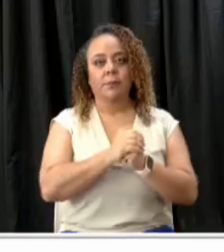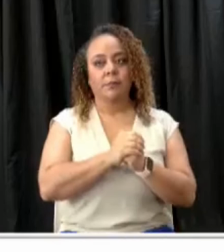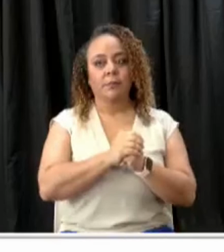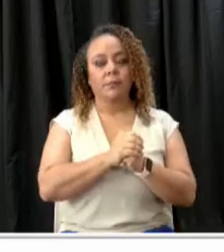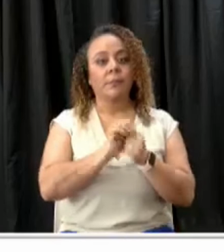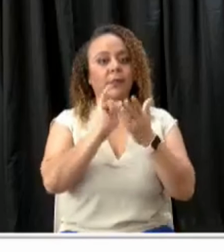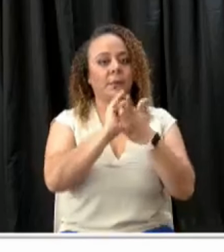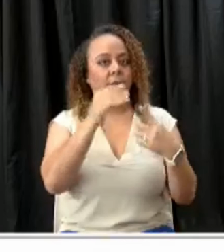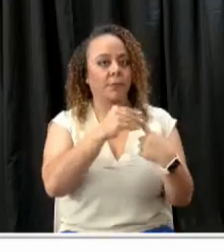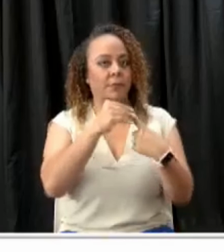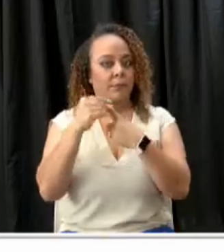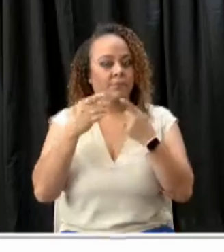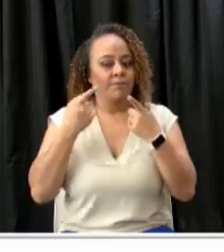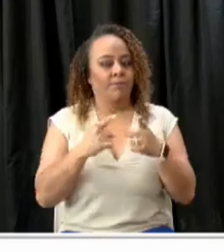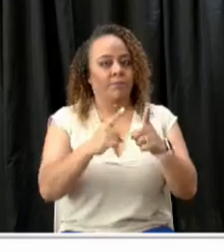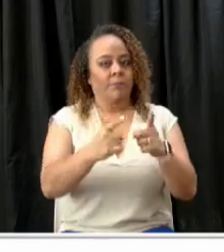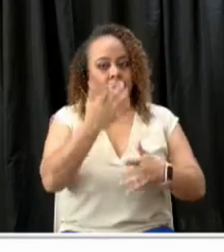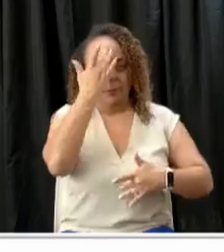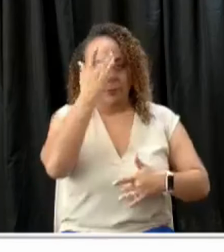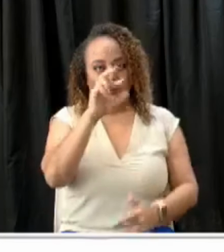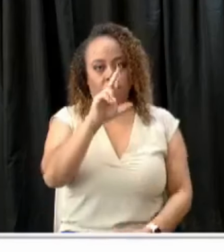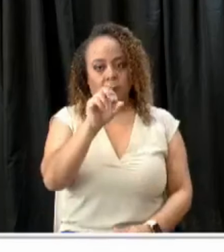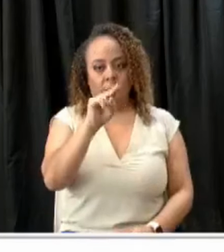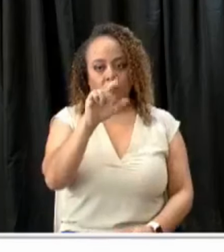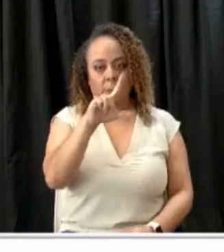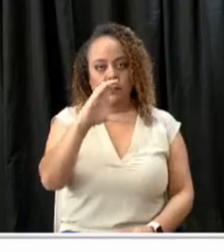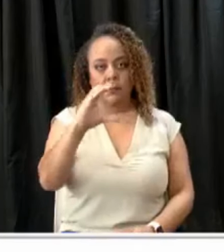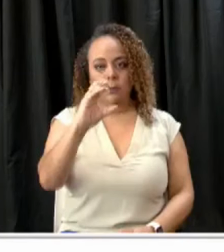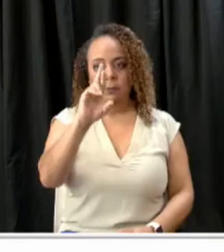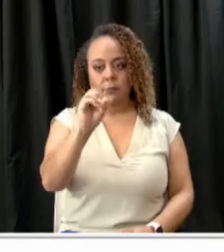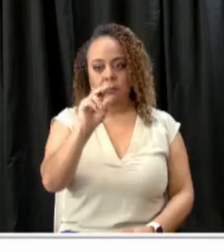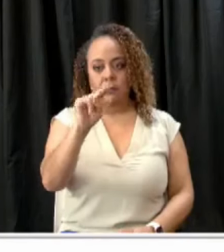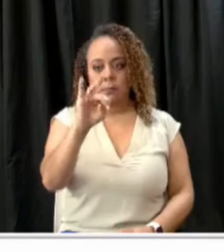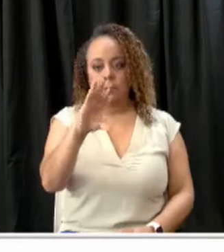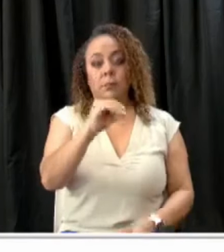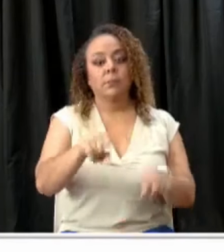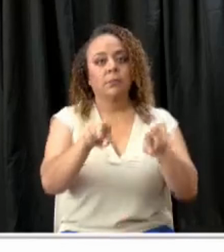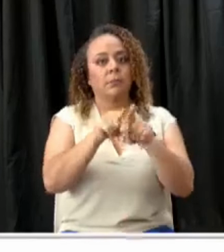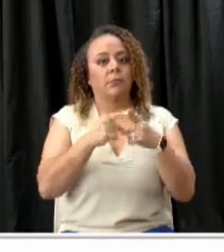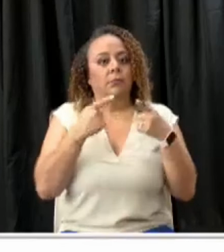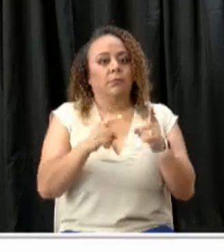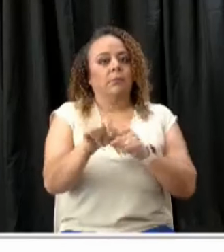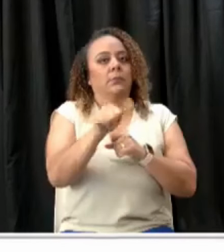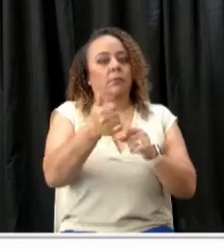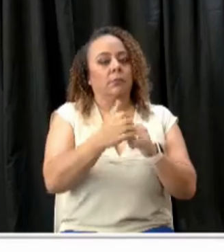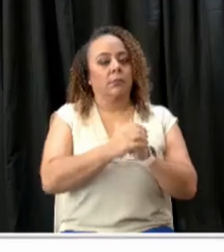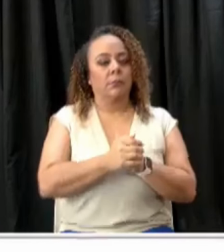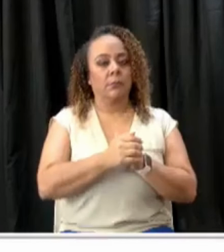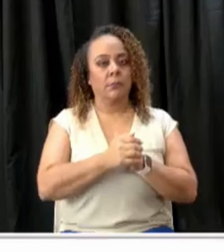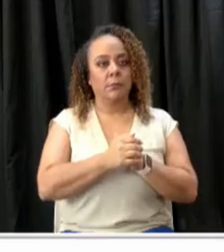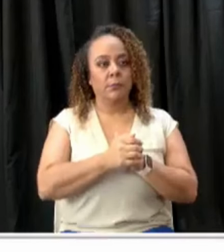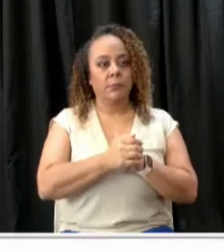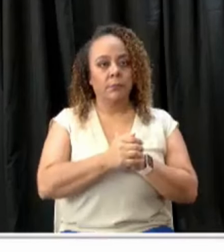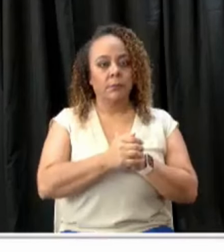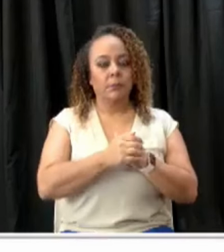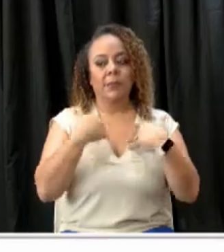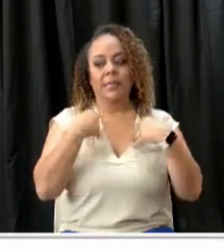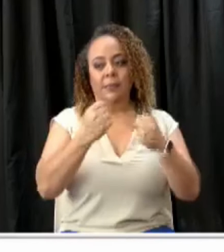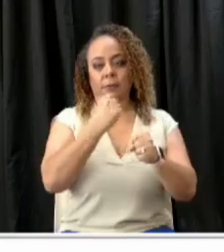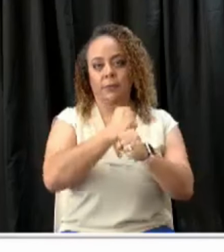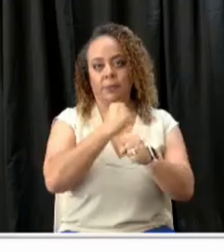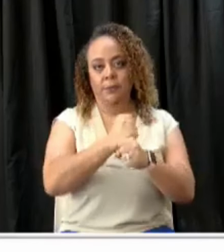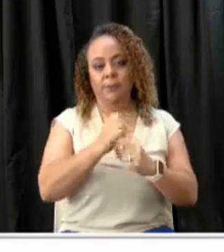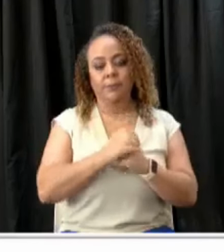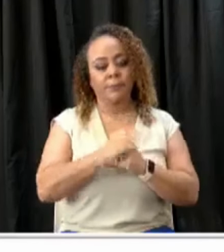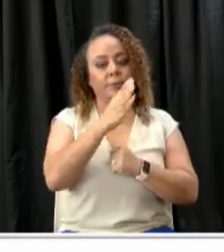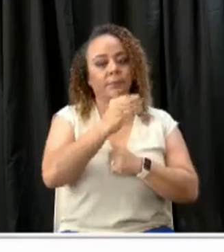los principales causantes de enfermedad renal crónica, pero que también causa muchos otros efectos a nivel de la salud de los